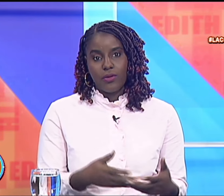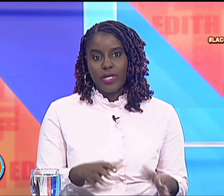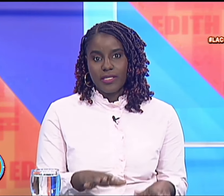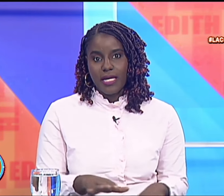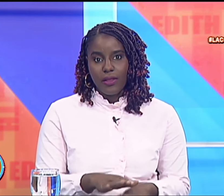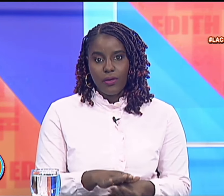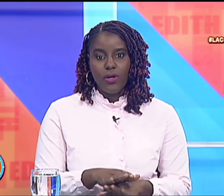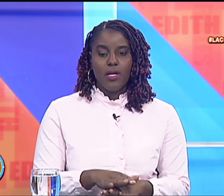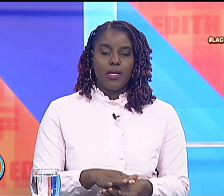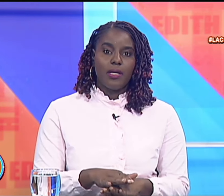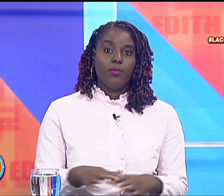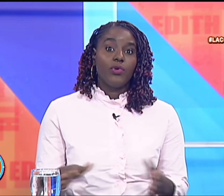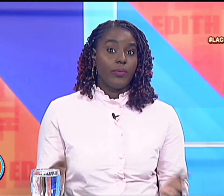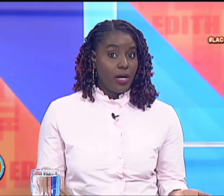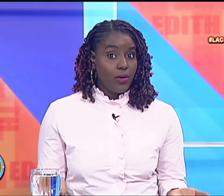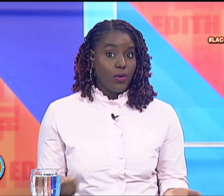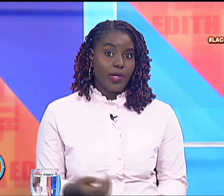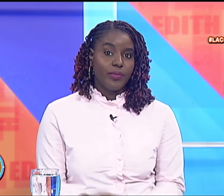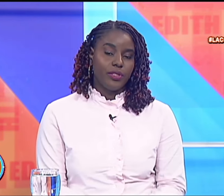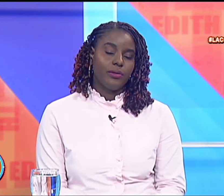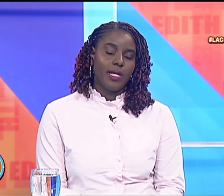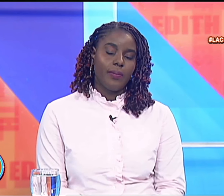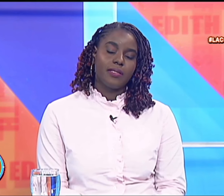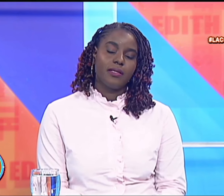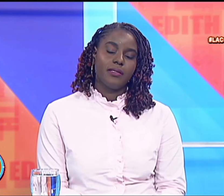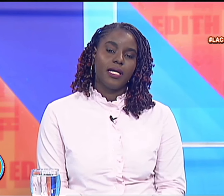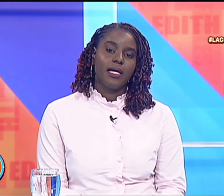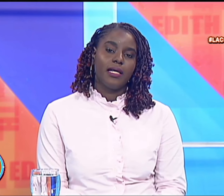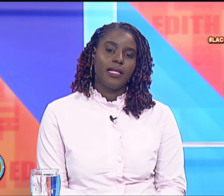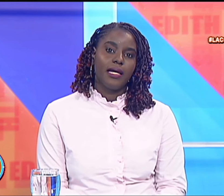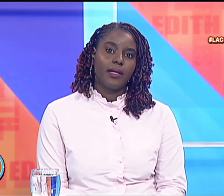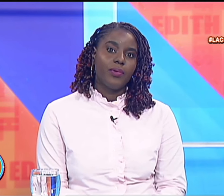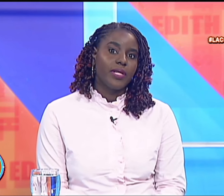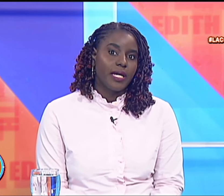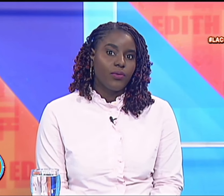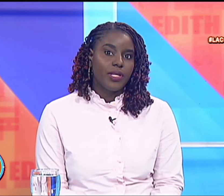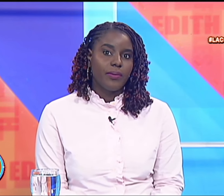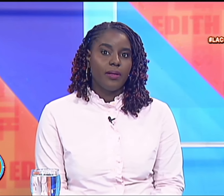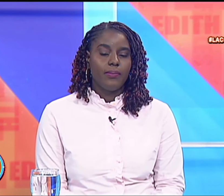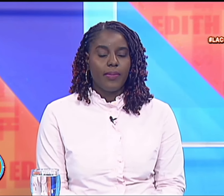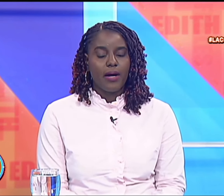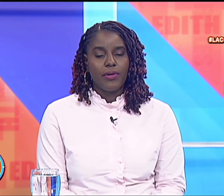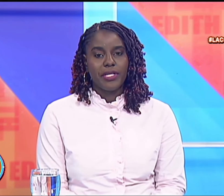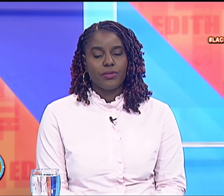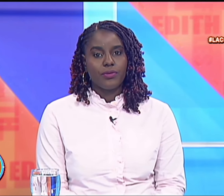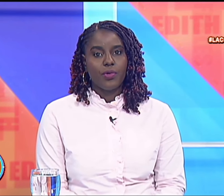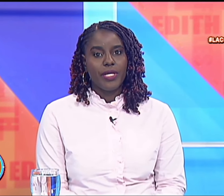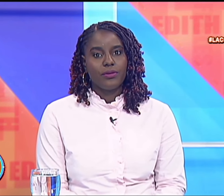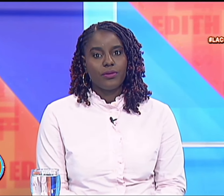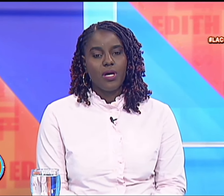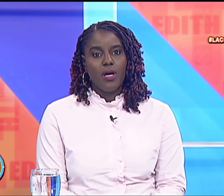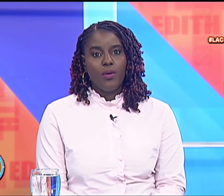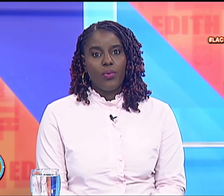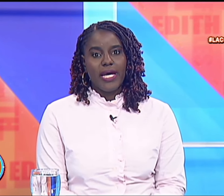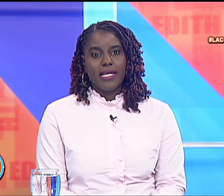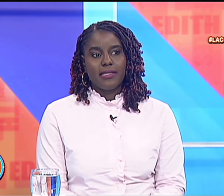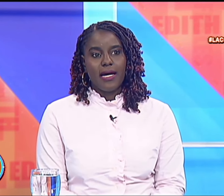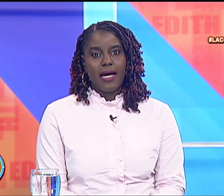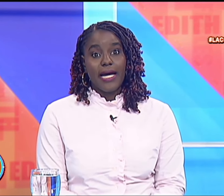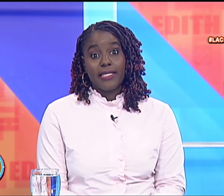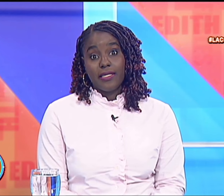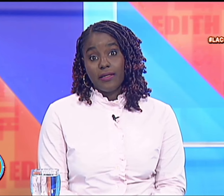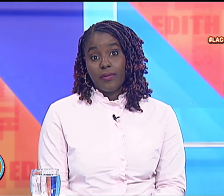mantiene en un estado muy bajo, como admitió la presidencia de la República, en un nivel bajo en estos momentos.